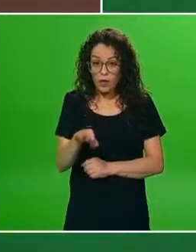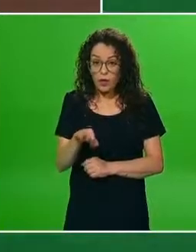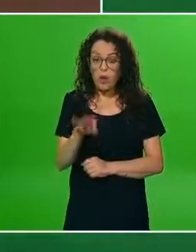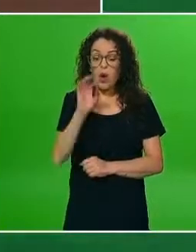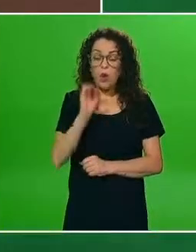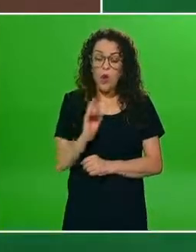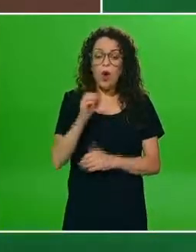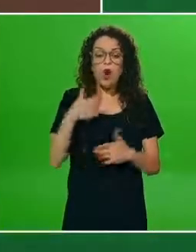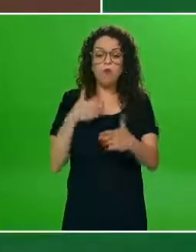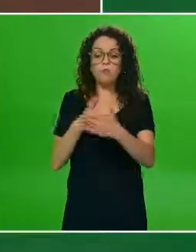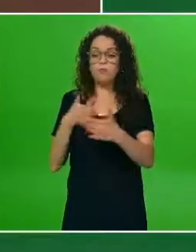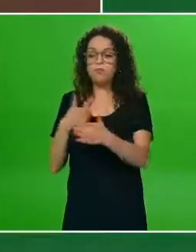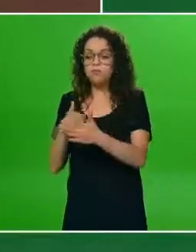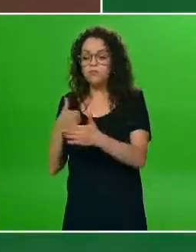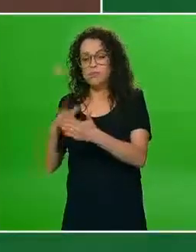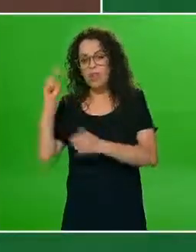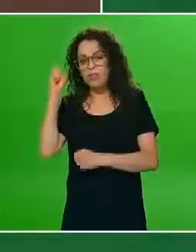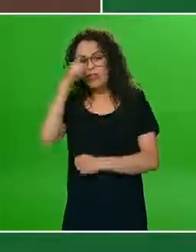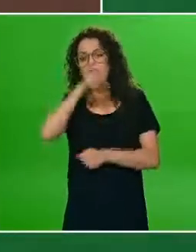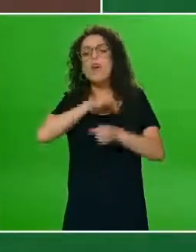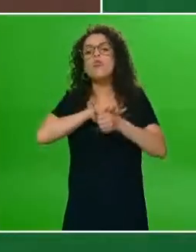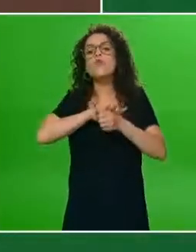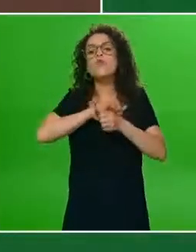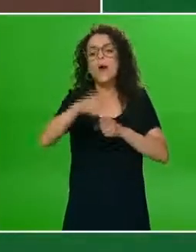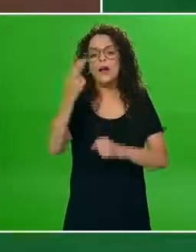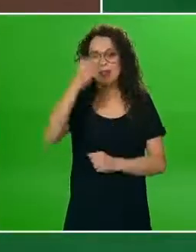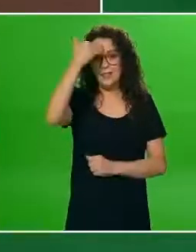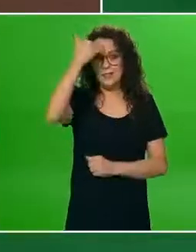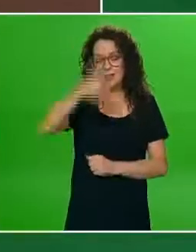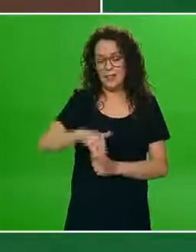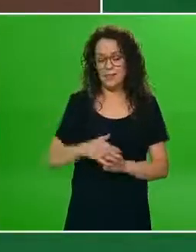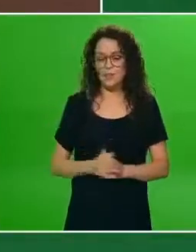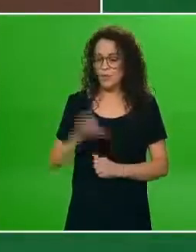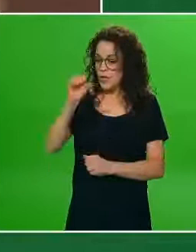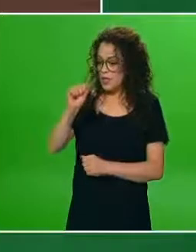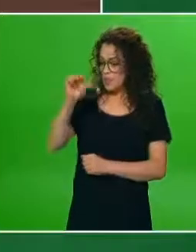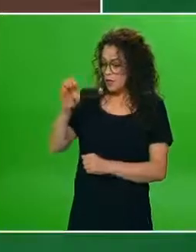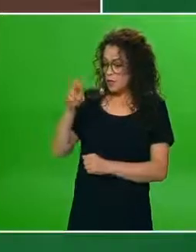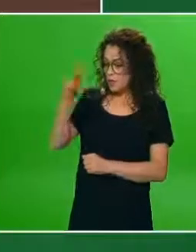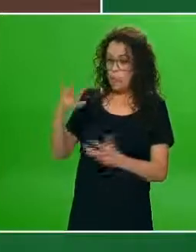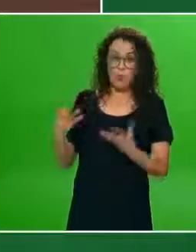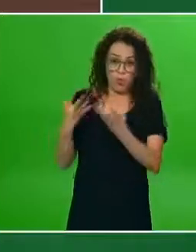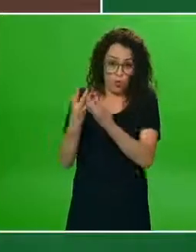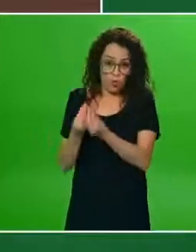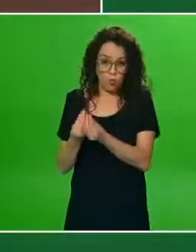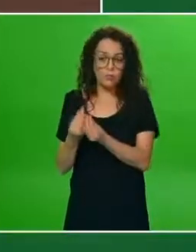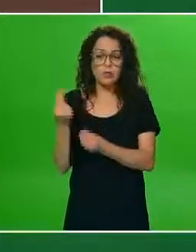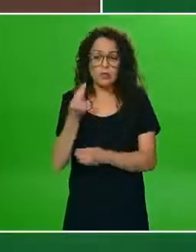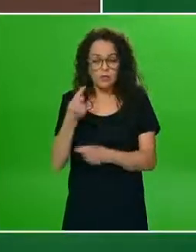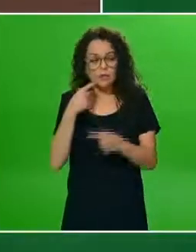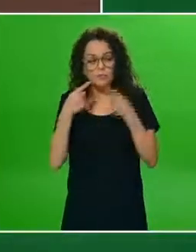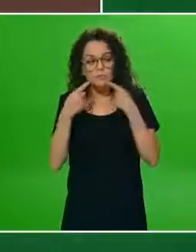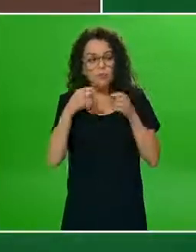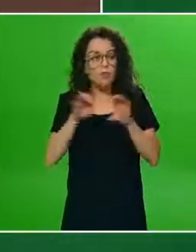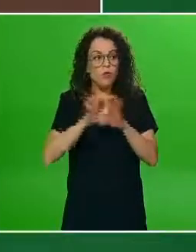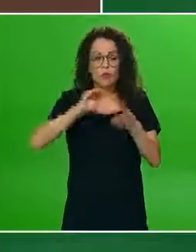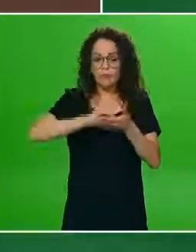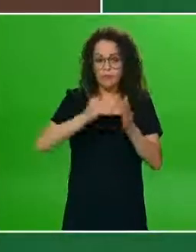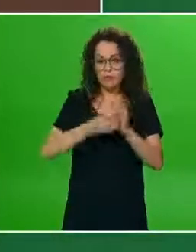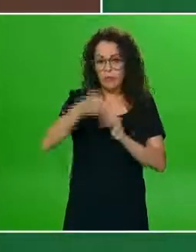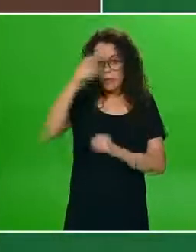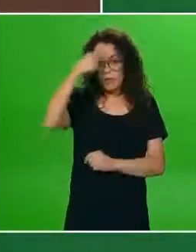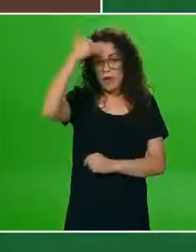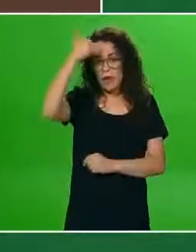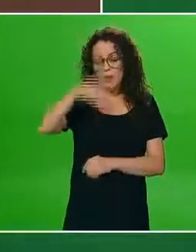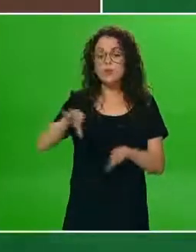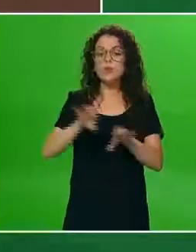barreras se tuvieron. Tenemos también la estrategia junto con la SEP de tener un diagnóstico inicial de esta apertura, de saber